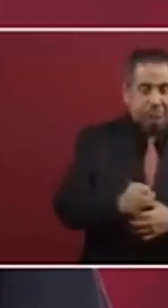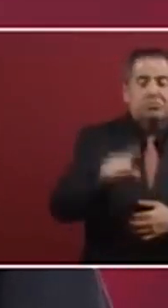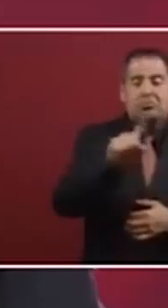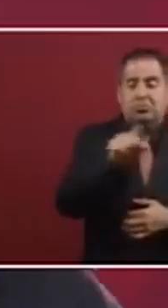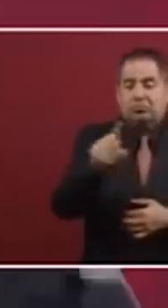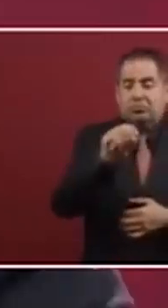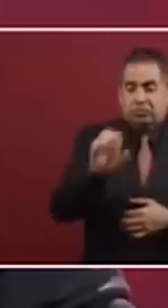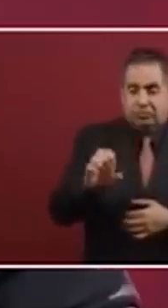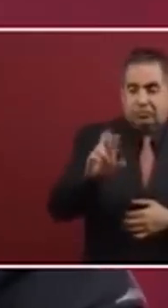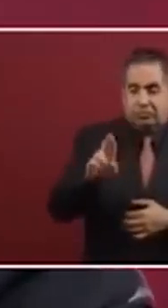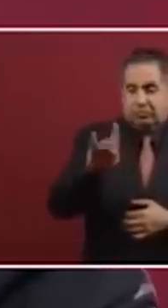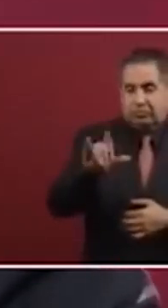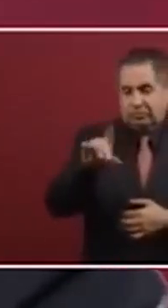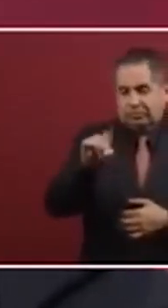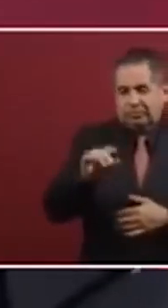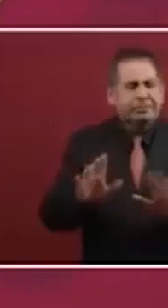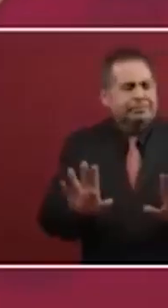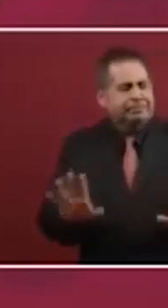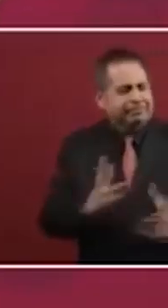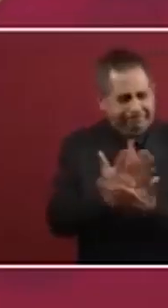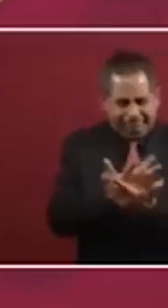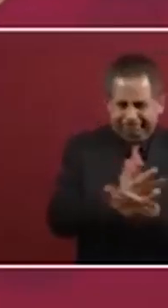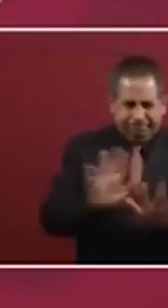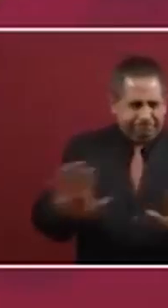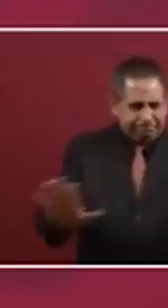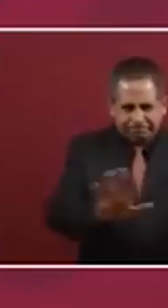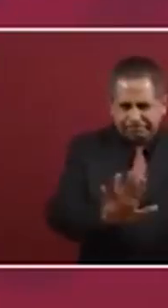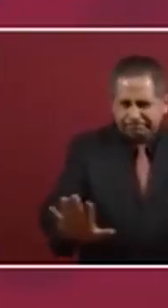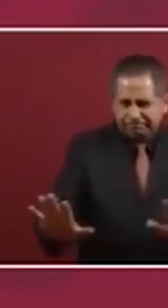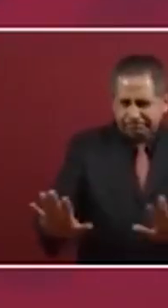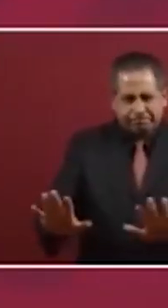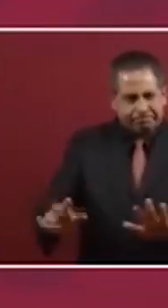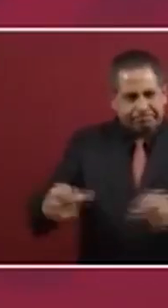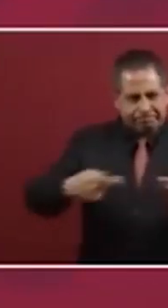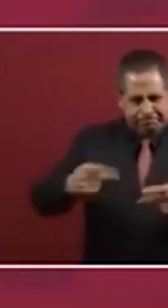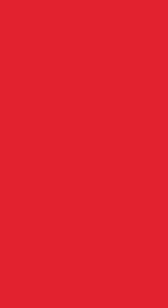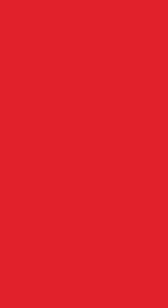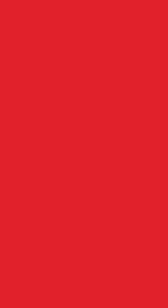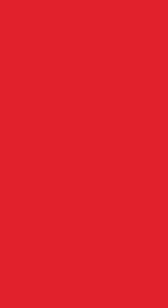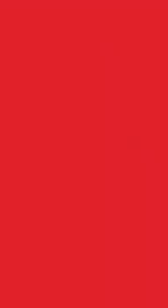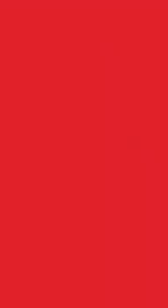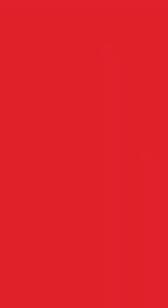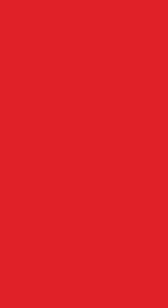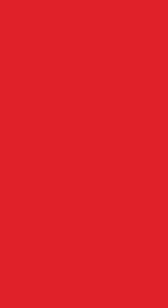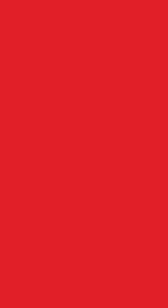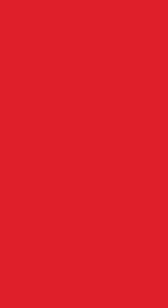información e imágenes de Carla Montenegro del Salmantino, informó para TV Libertad Antonio Barajas.